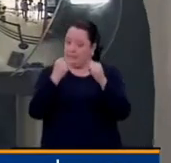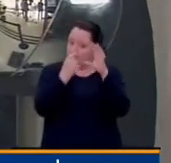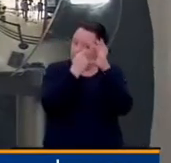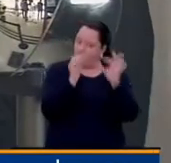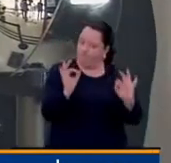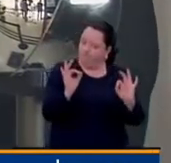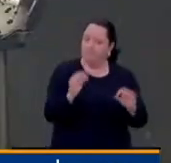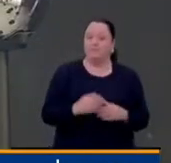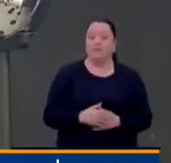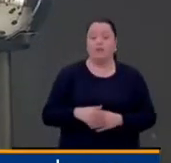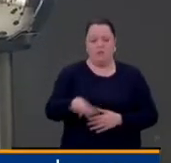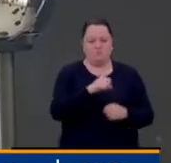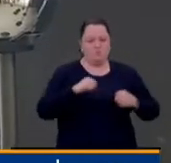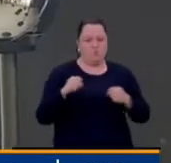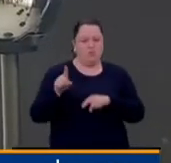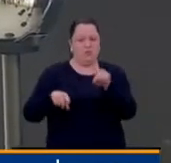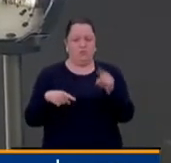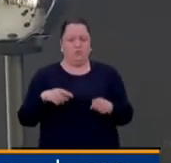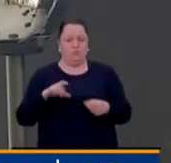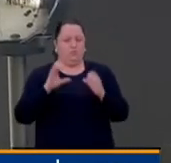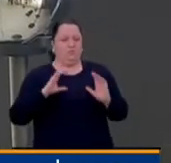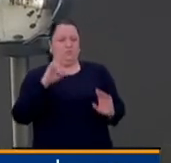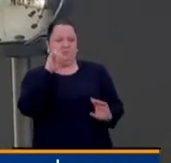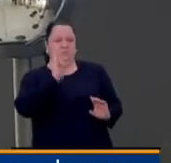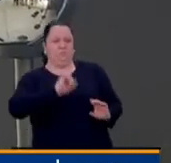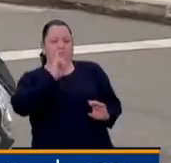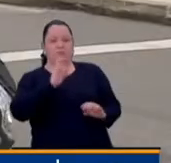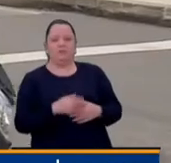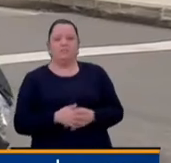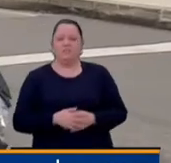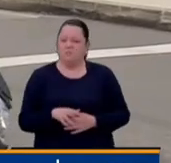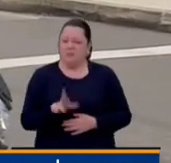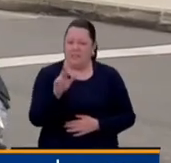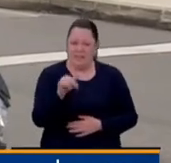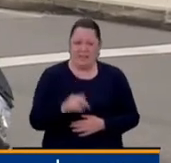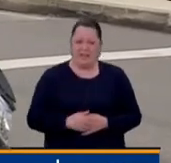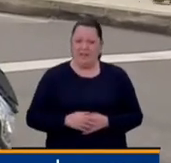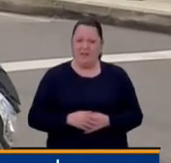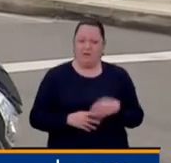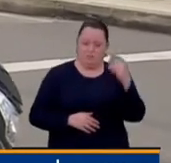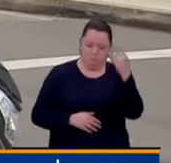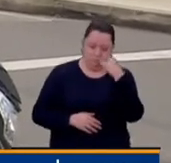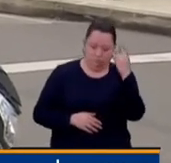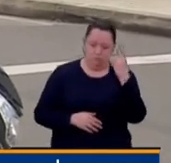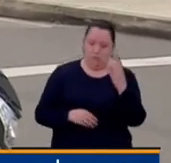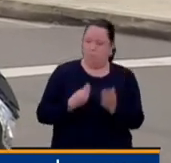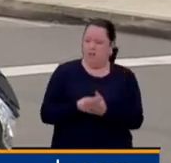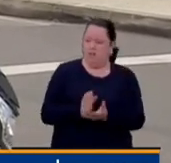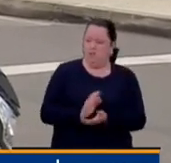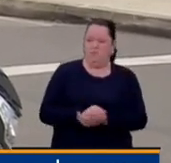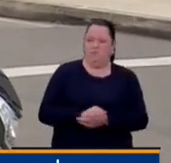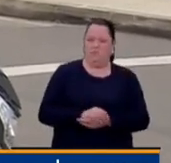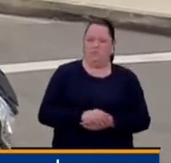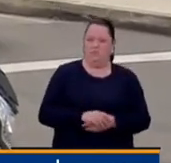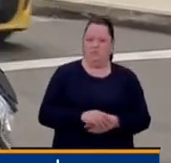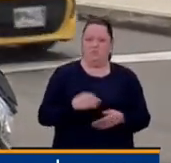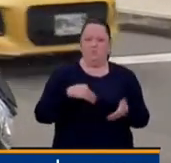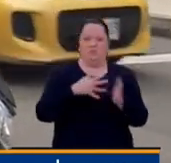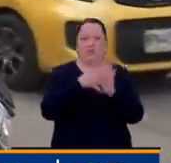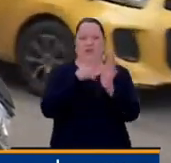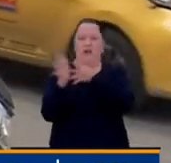es desconocido para algunos ciudadanos. Es muy extraño que vayan a pagar simplemente por eso. Entonces tendría que tener información sobre eso. Y